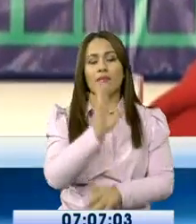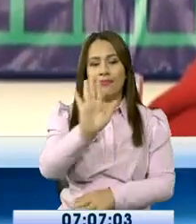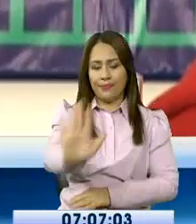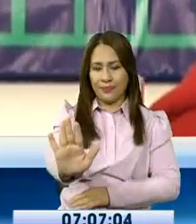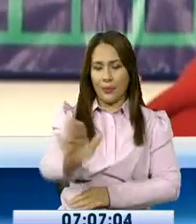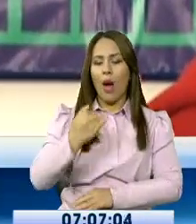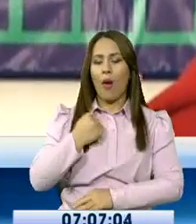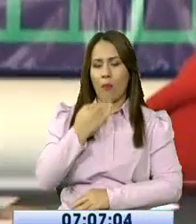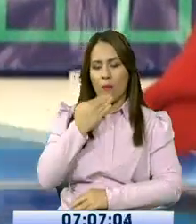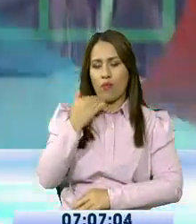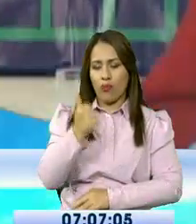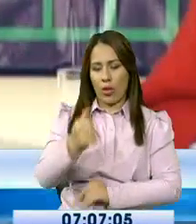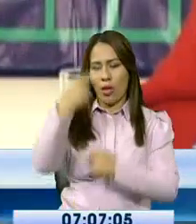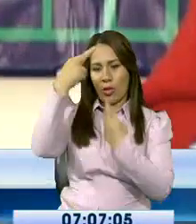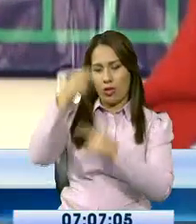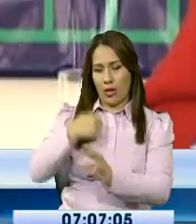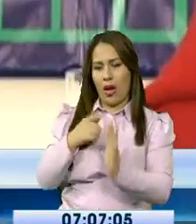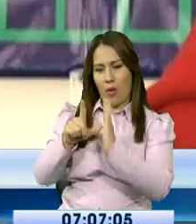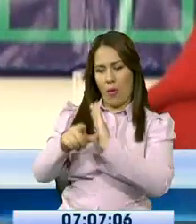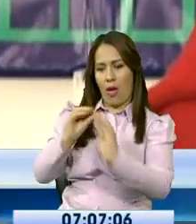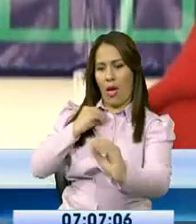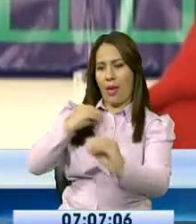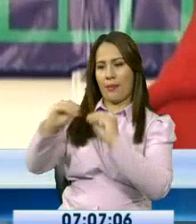respecto a lo que